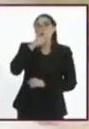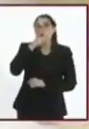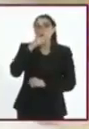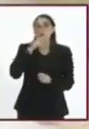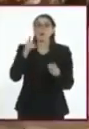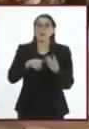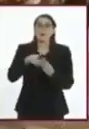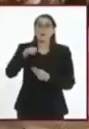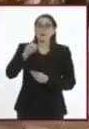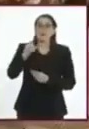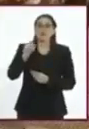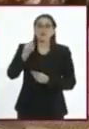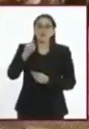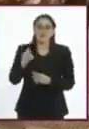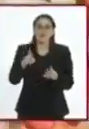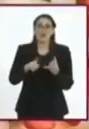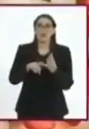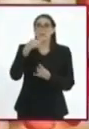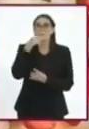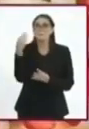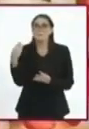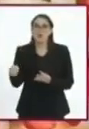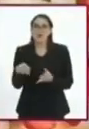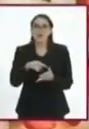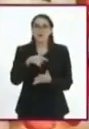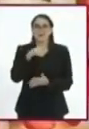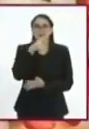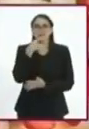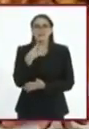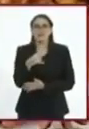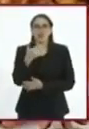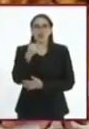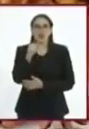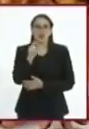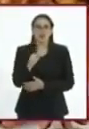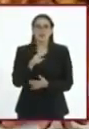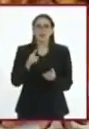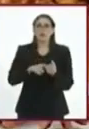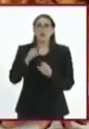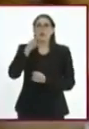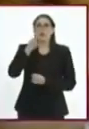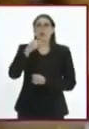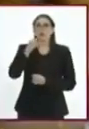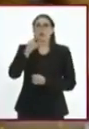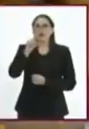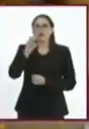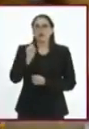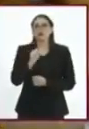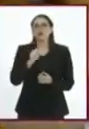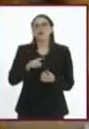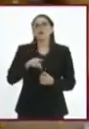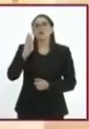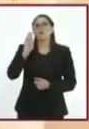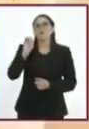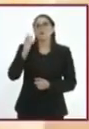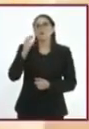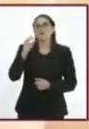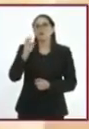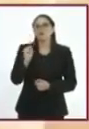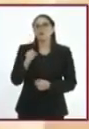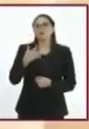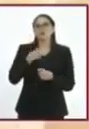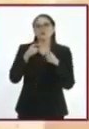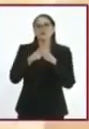michotes, mole, chiles en nogada, buñuelos, bizcochos,